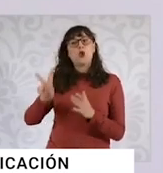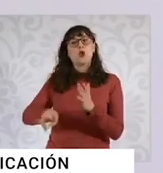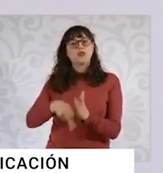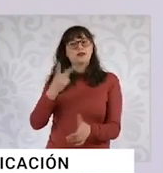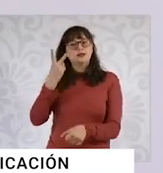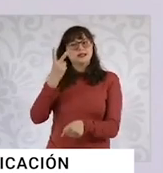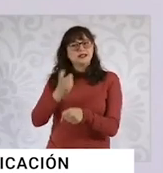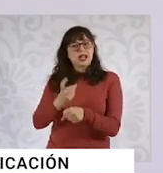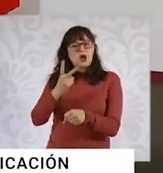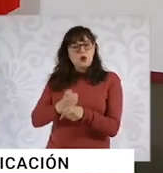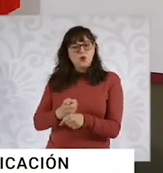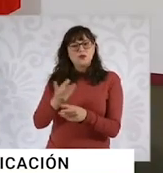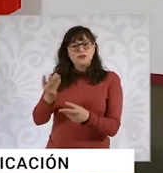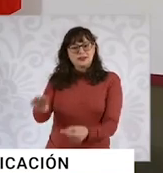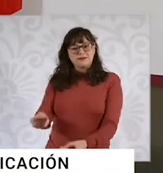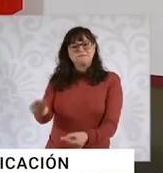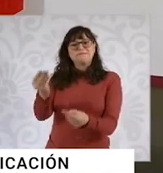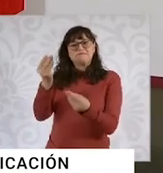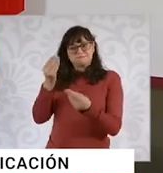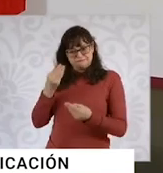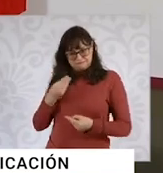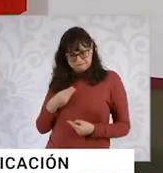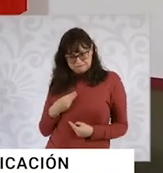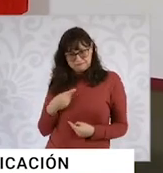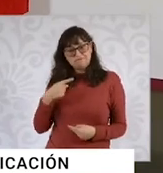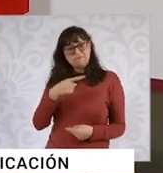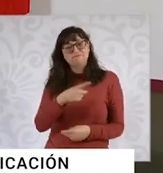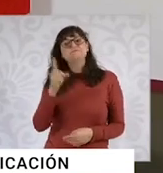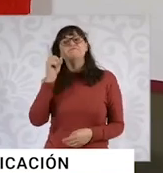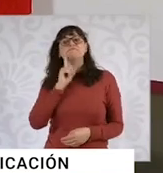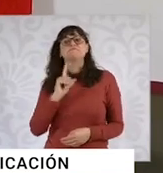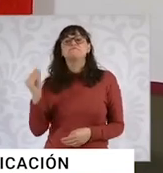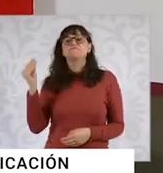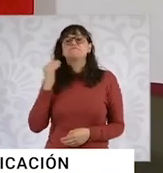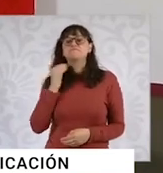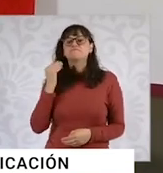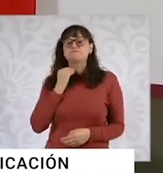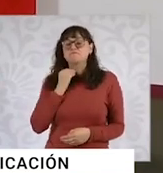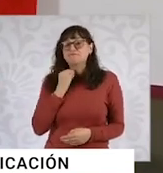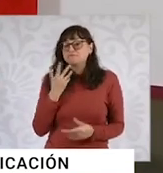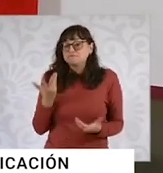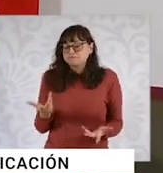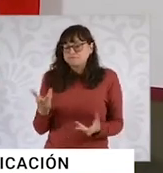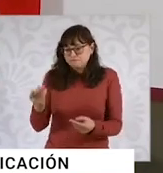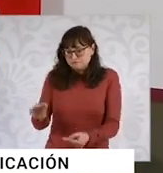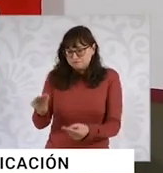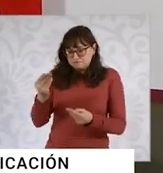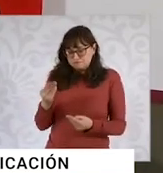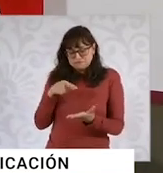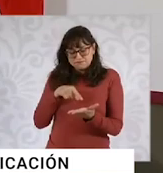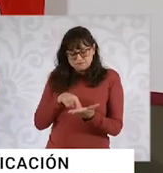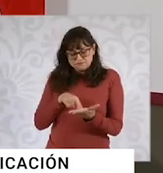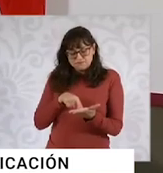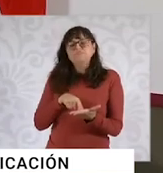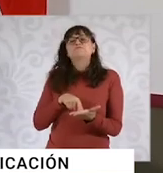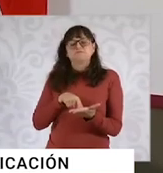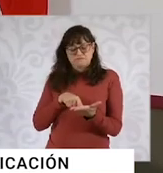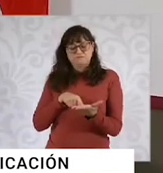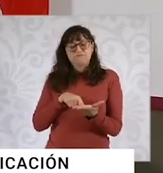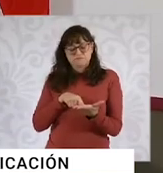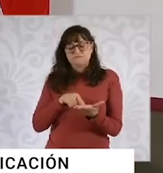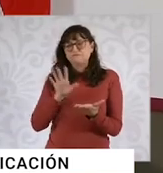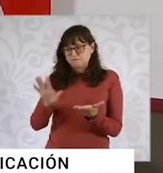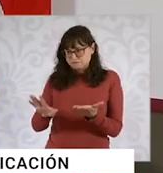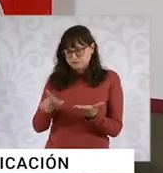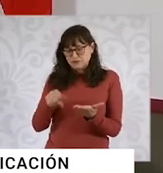¿Qué hizo la consejera jurídica? Como lo planteamos, hoy en la mañana estar enviando un comunicado